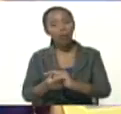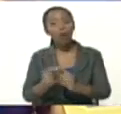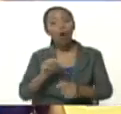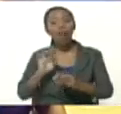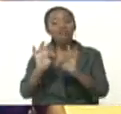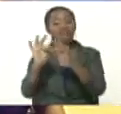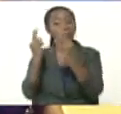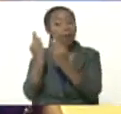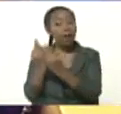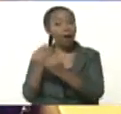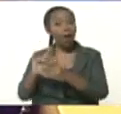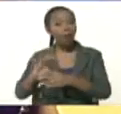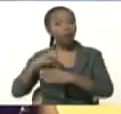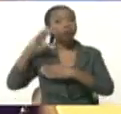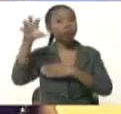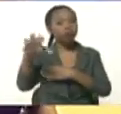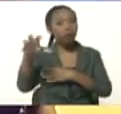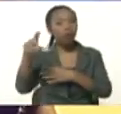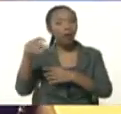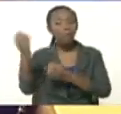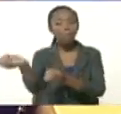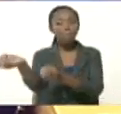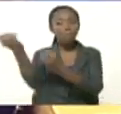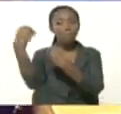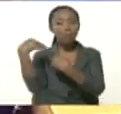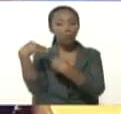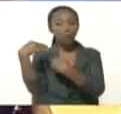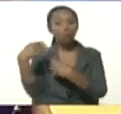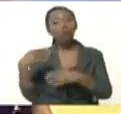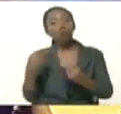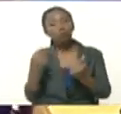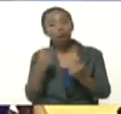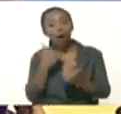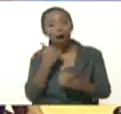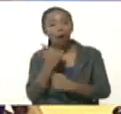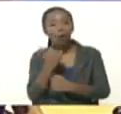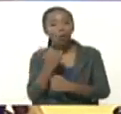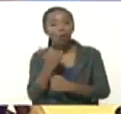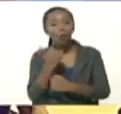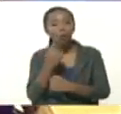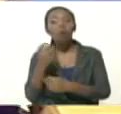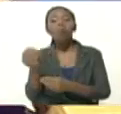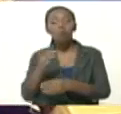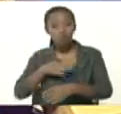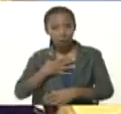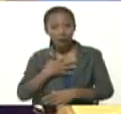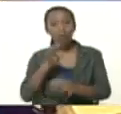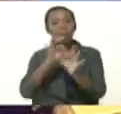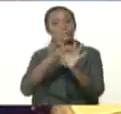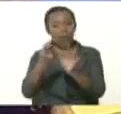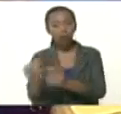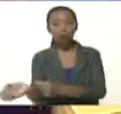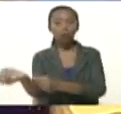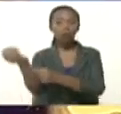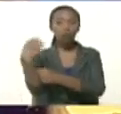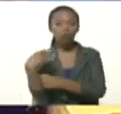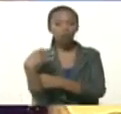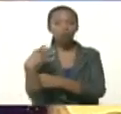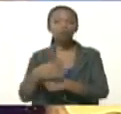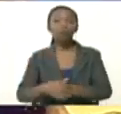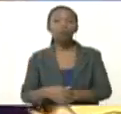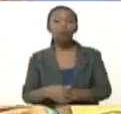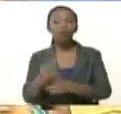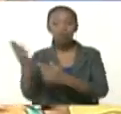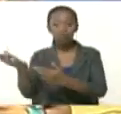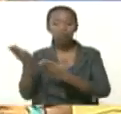exterior y te va a mandar unas remesas, te los manda en petro. Y aquí tú los recibes en